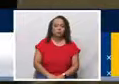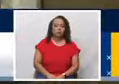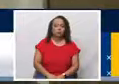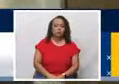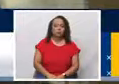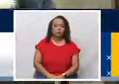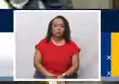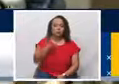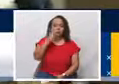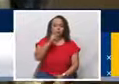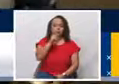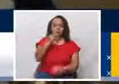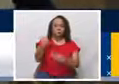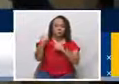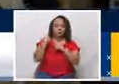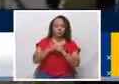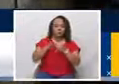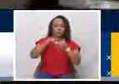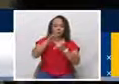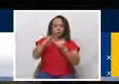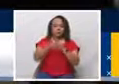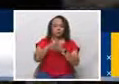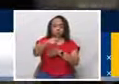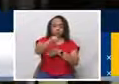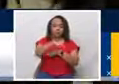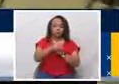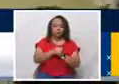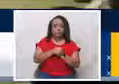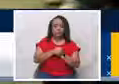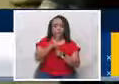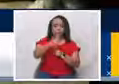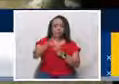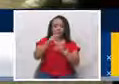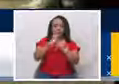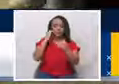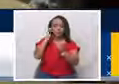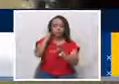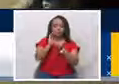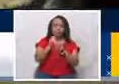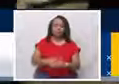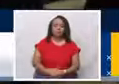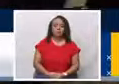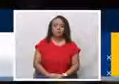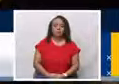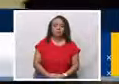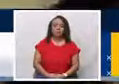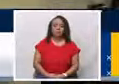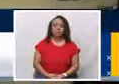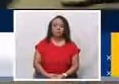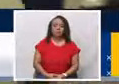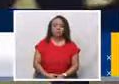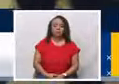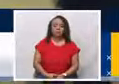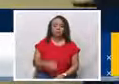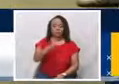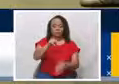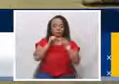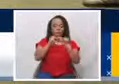quién se va acercando por ahí. Pero sí, todos ellos se transportarán en una microbús. Y continúan ahora los